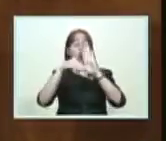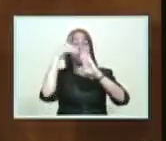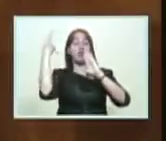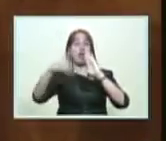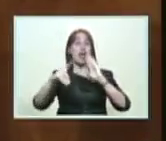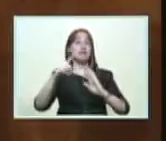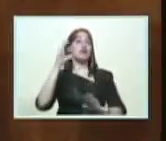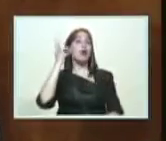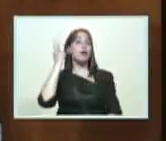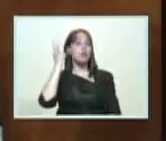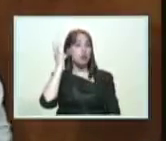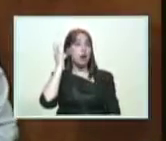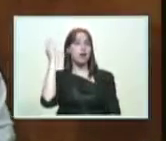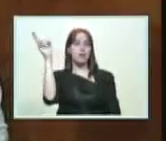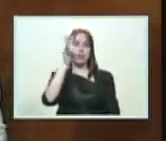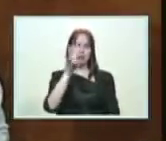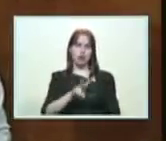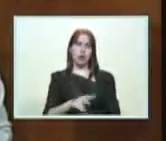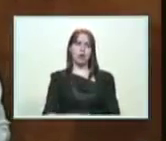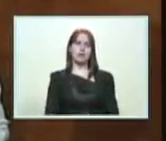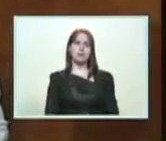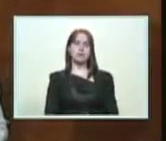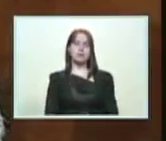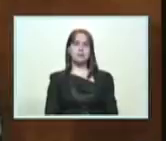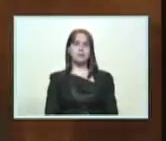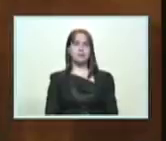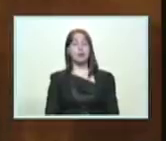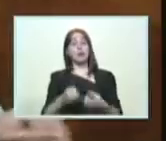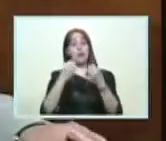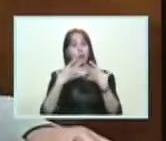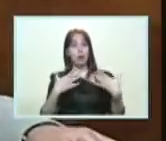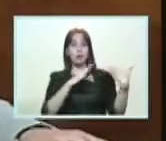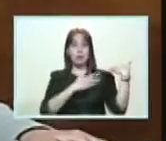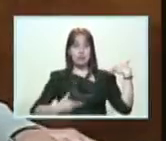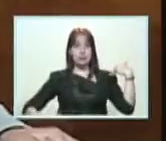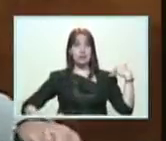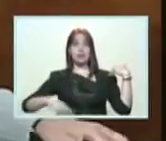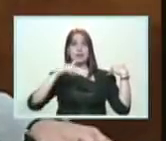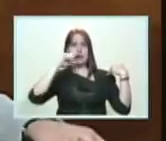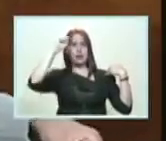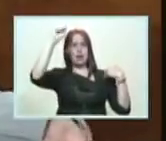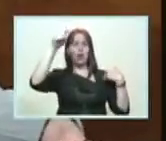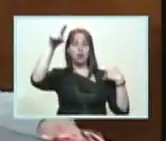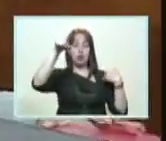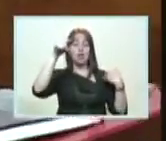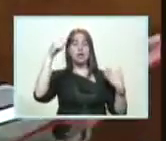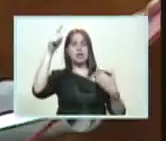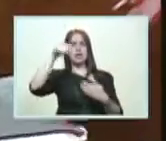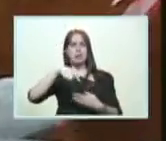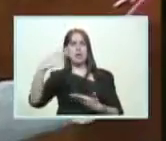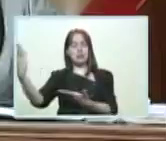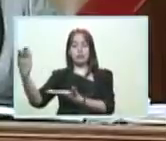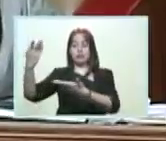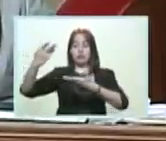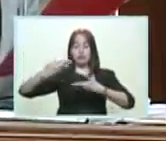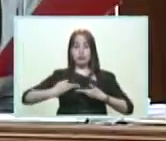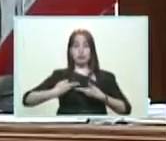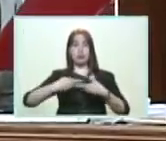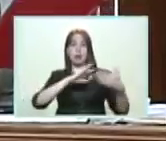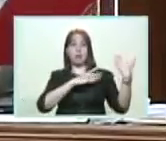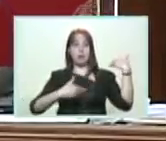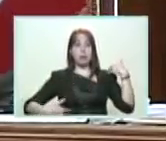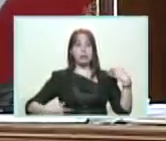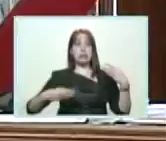derechos de las mujeres venezolanas. Bueno, presidente, usted ha consignado también acá, por iniciativa del jefe de